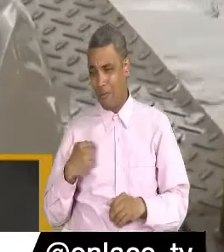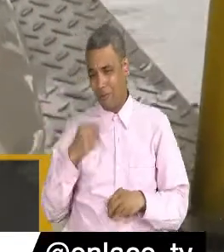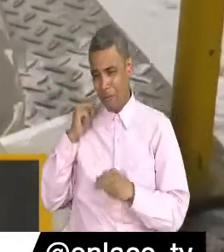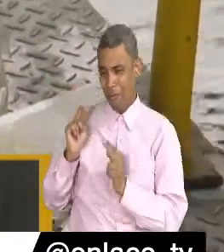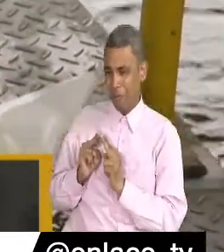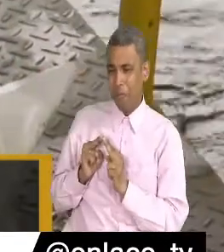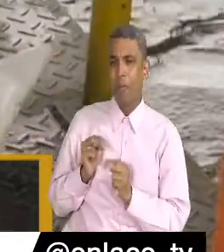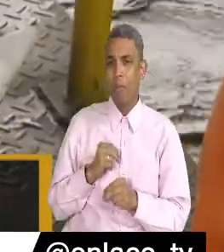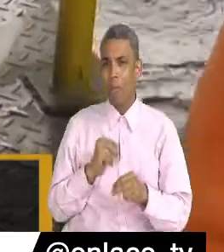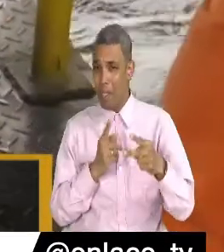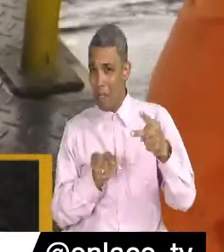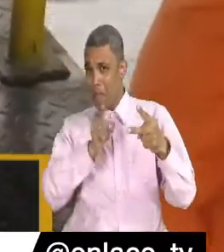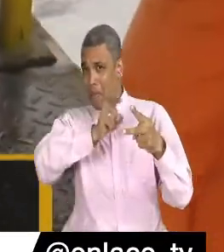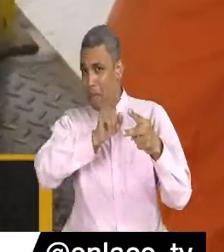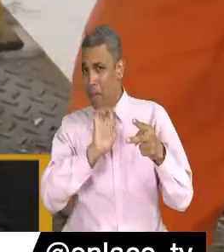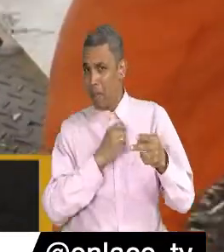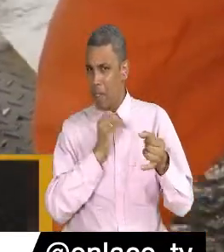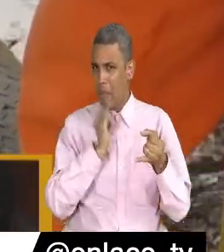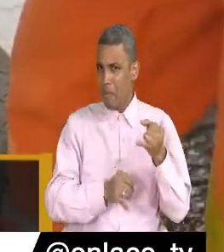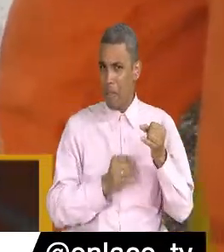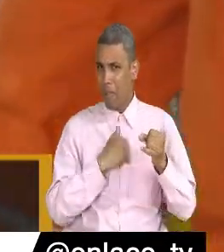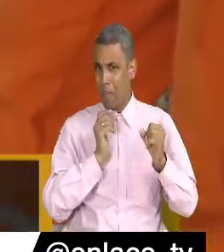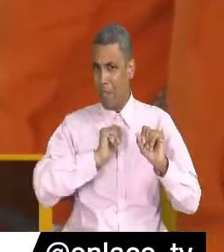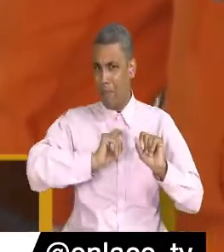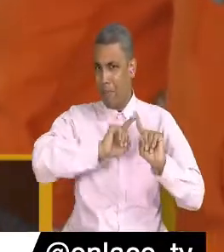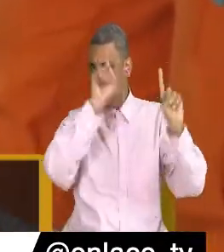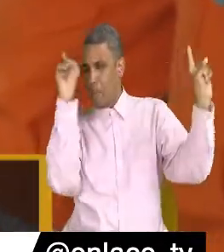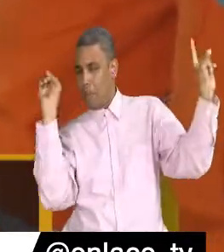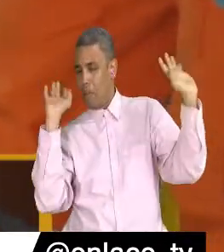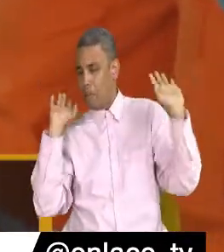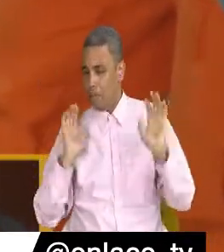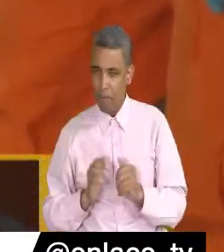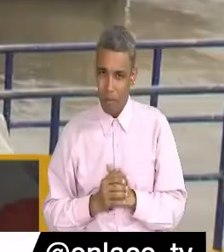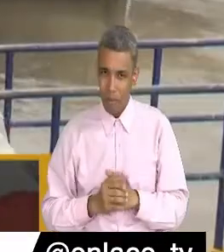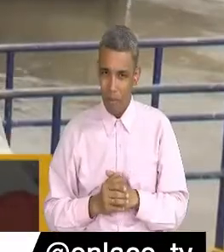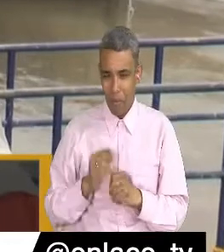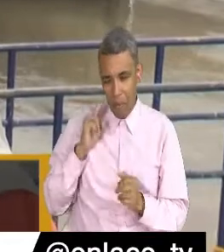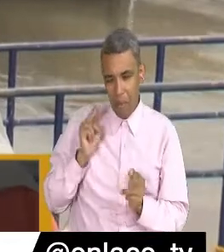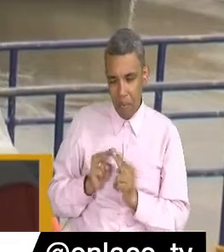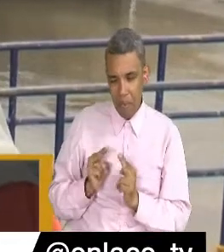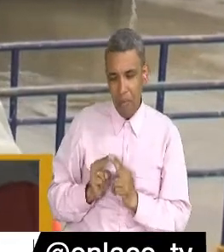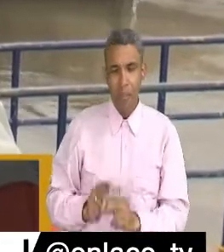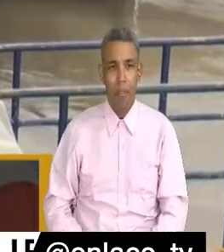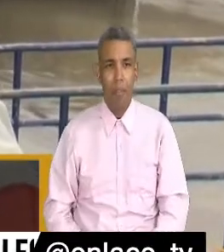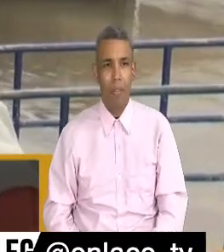pero son mis hermanos y el más gordito, mi hermano es el más flaco.